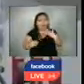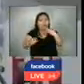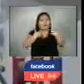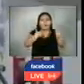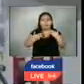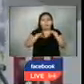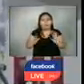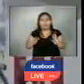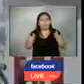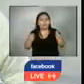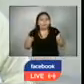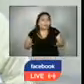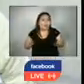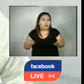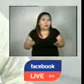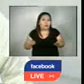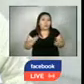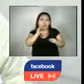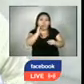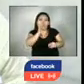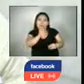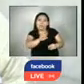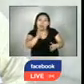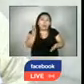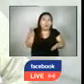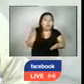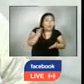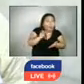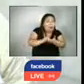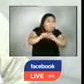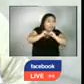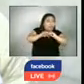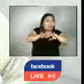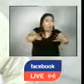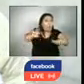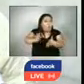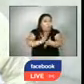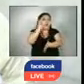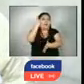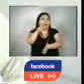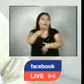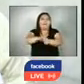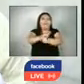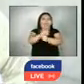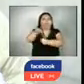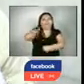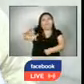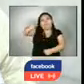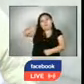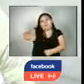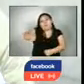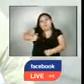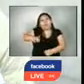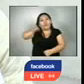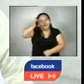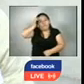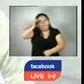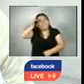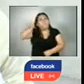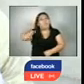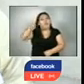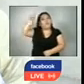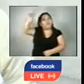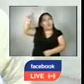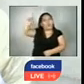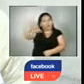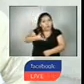Porque aparentemente se anuncia una cuarta ola de casos COVID para este mes. Yo creo que con la fe puesta en Dios y